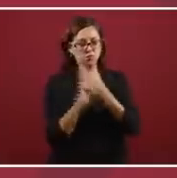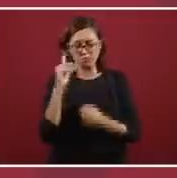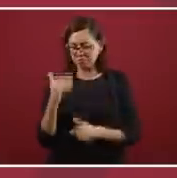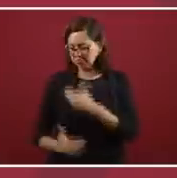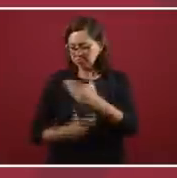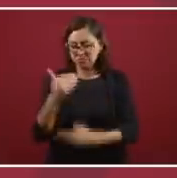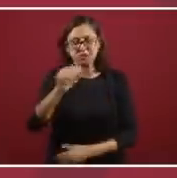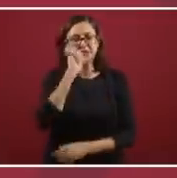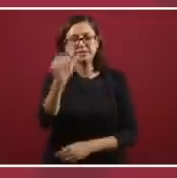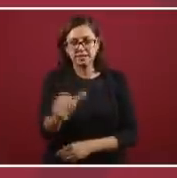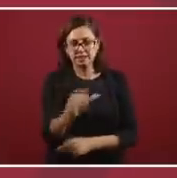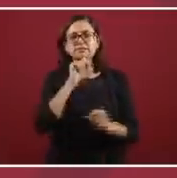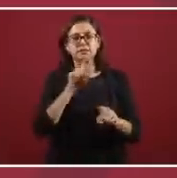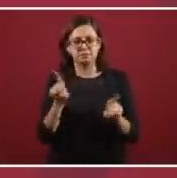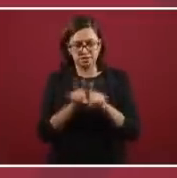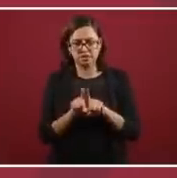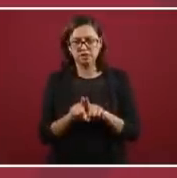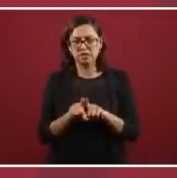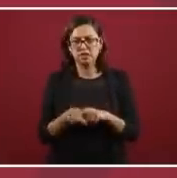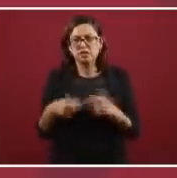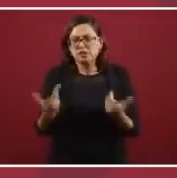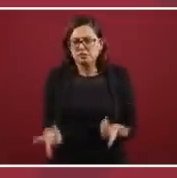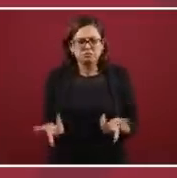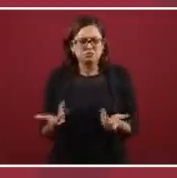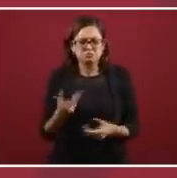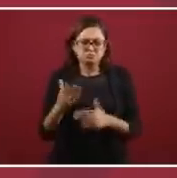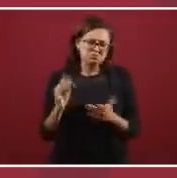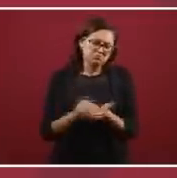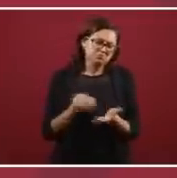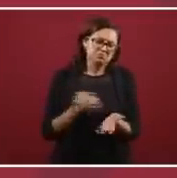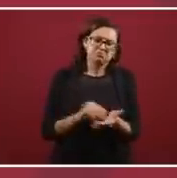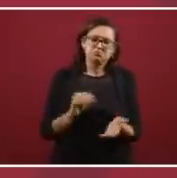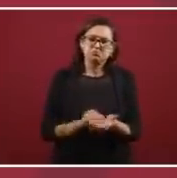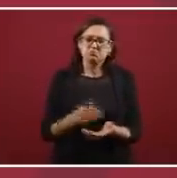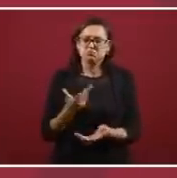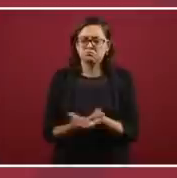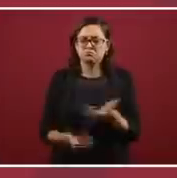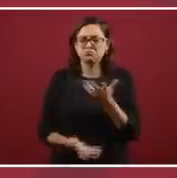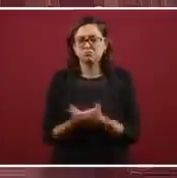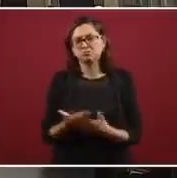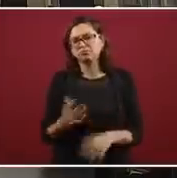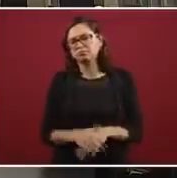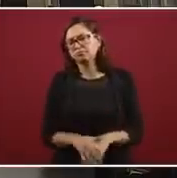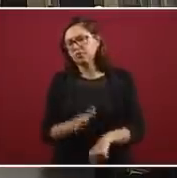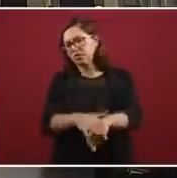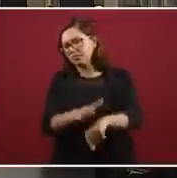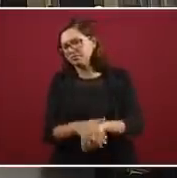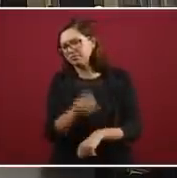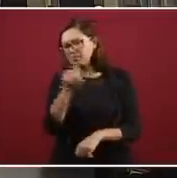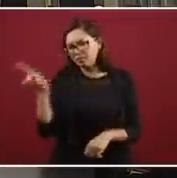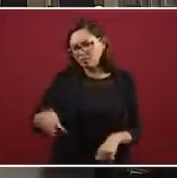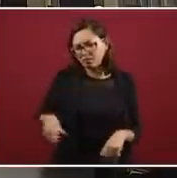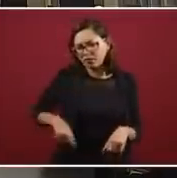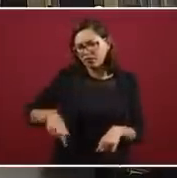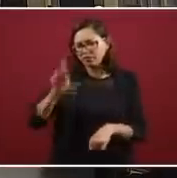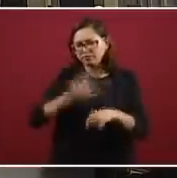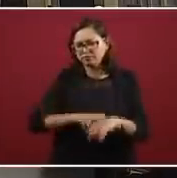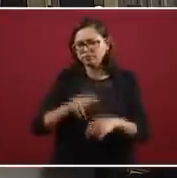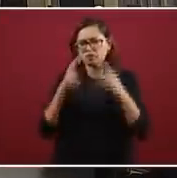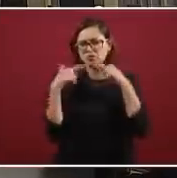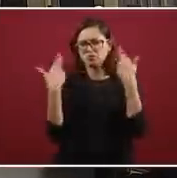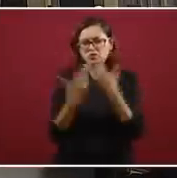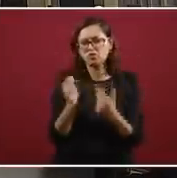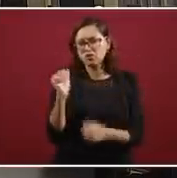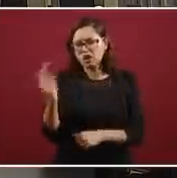avanzado y qué estamos haciendo, básicamente. ¿Se llevará a cabo una reunión con el gobernador, presidente, o habrá otra